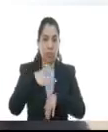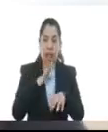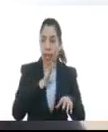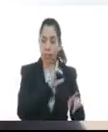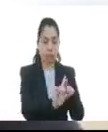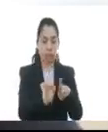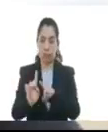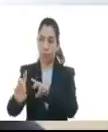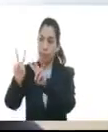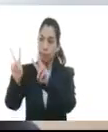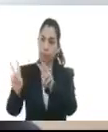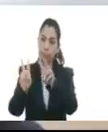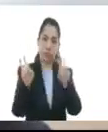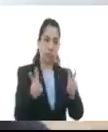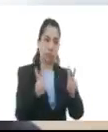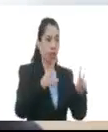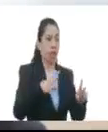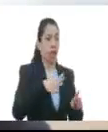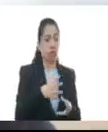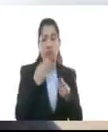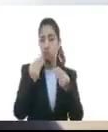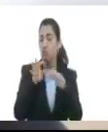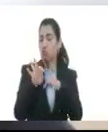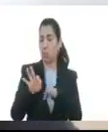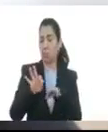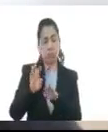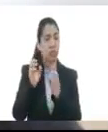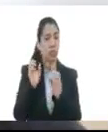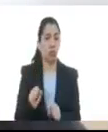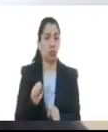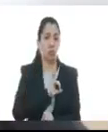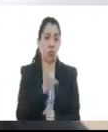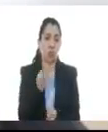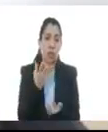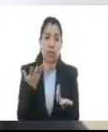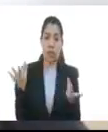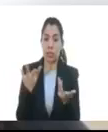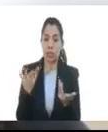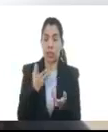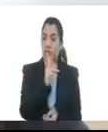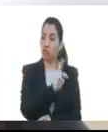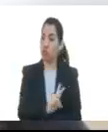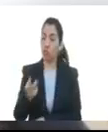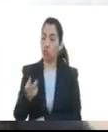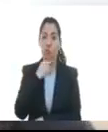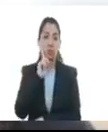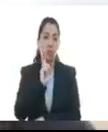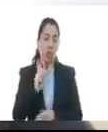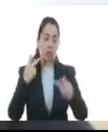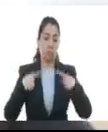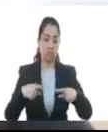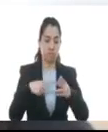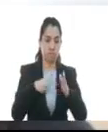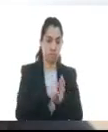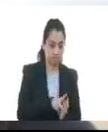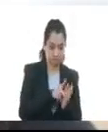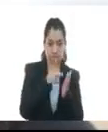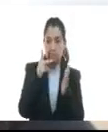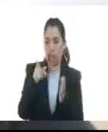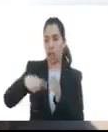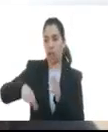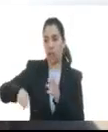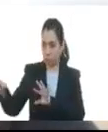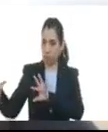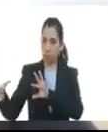que hacer, y sin duda los periodistas que trabajan todos estos temas, insisto, son aliadas